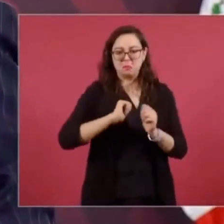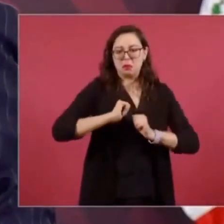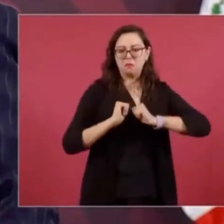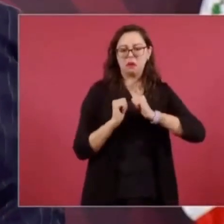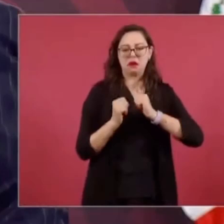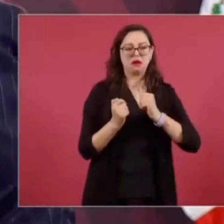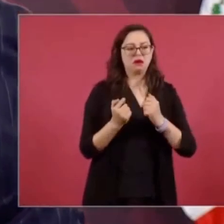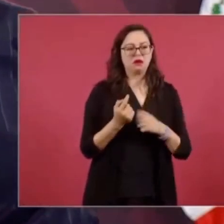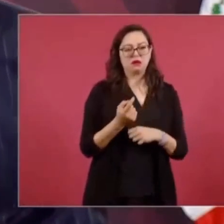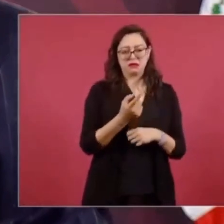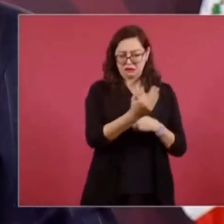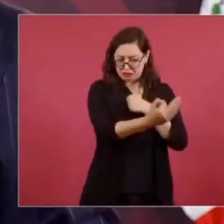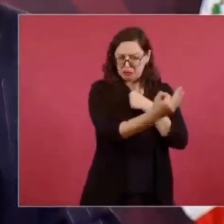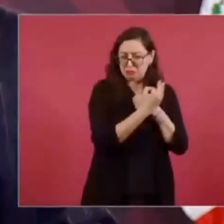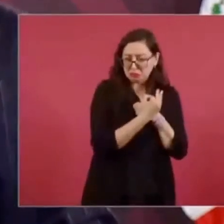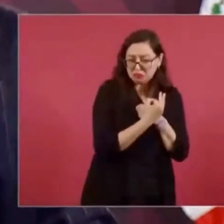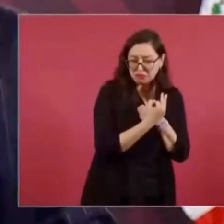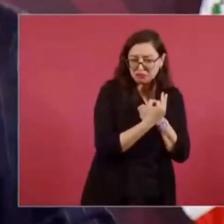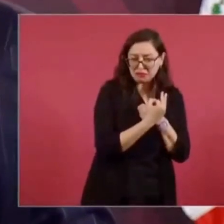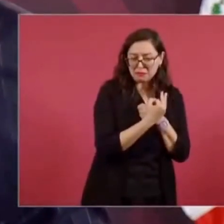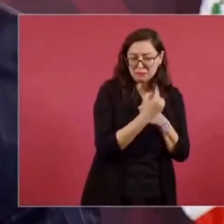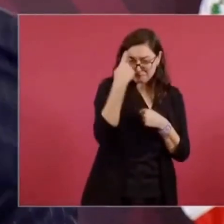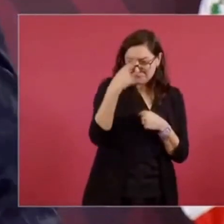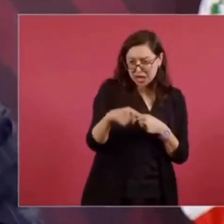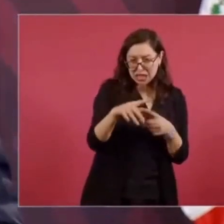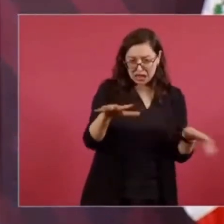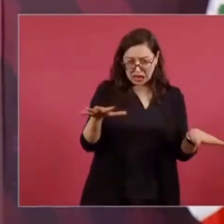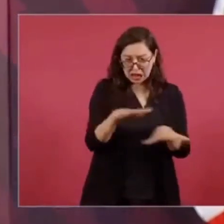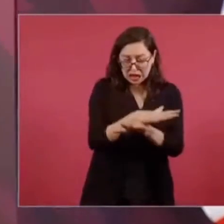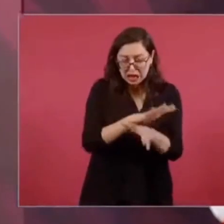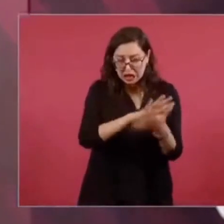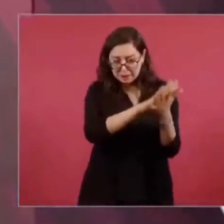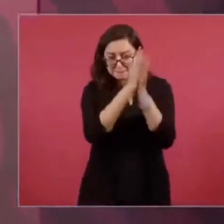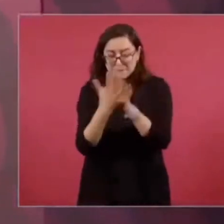¿Se puede transformar esa realidad